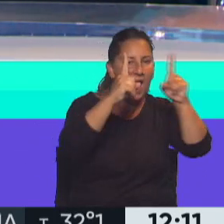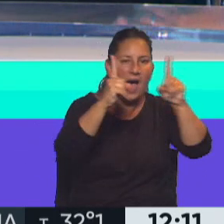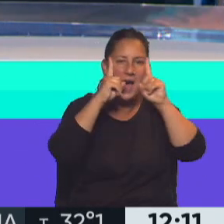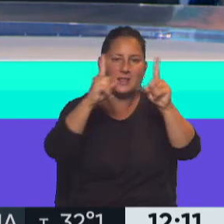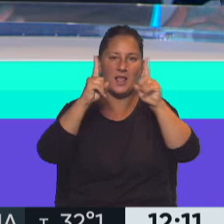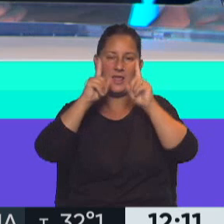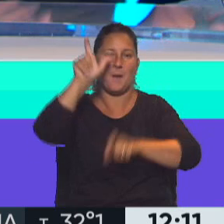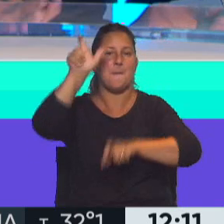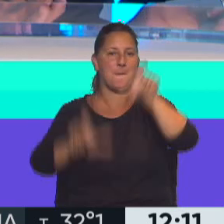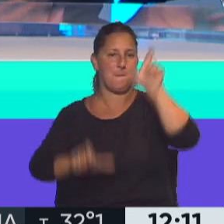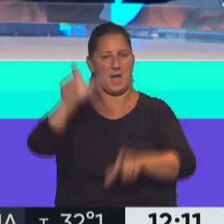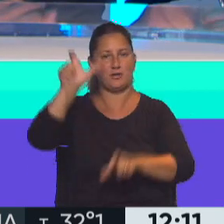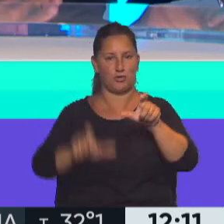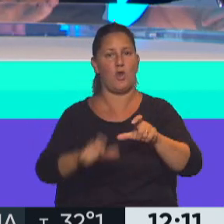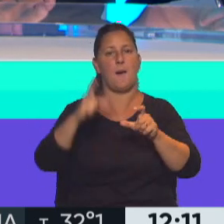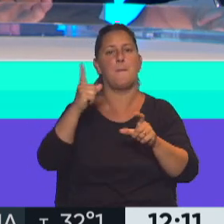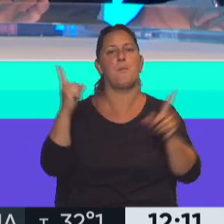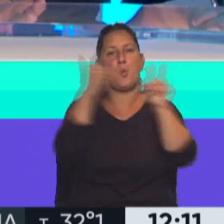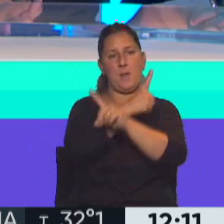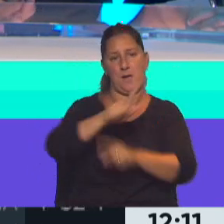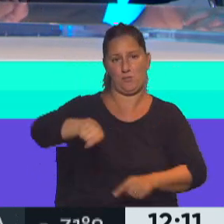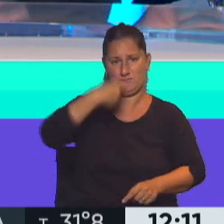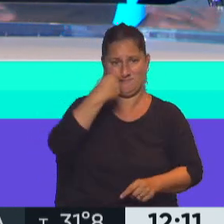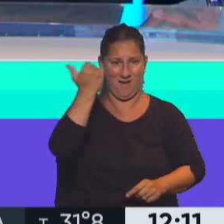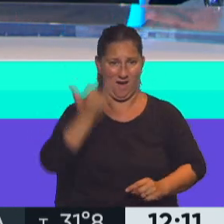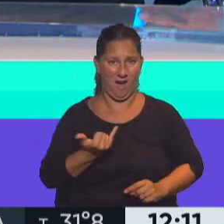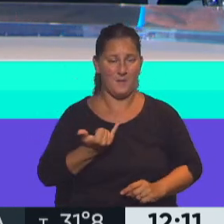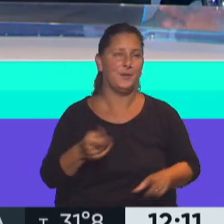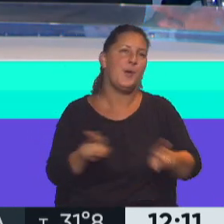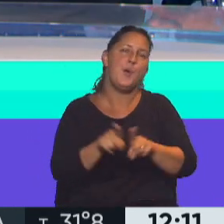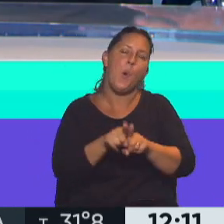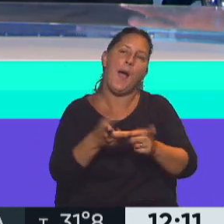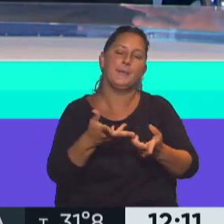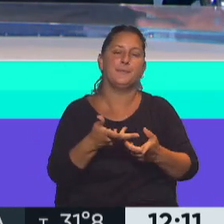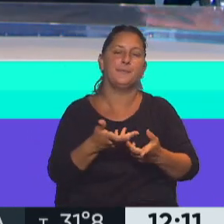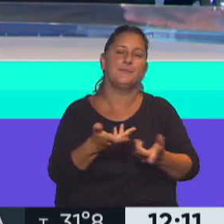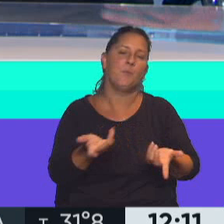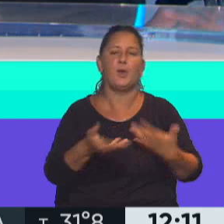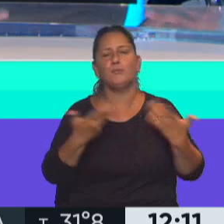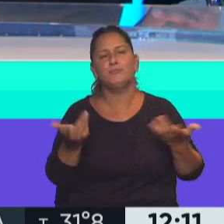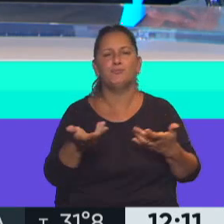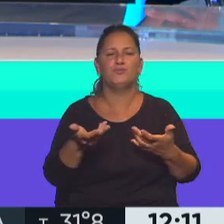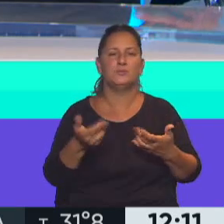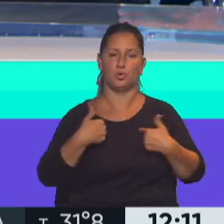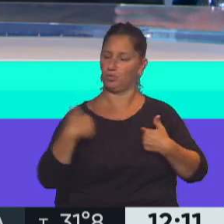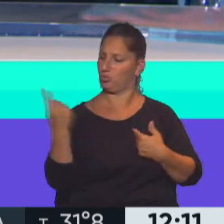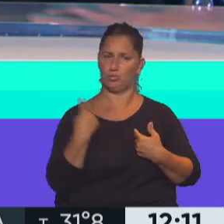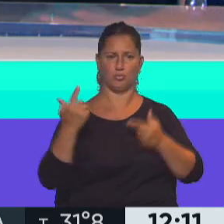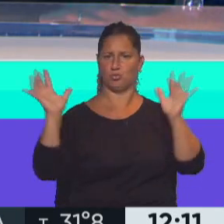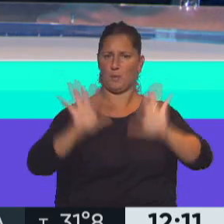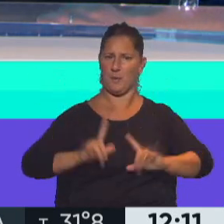las personas que tienen este problema. ¿Se entiende? Es como si yo dijese, bueno, quizás uno diría, no, bueno, pero no estamos preparados.